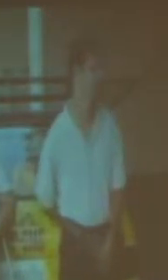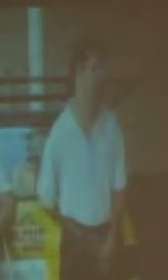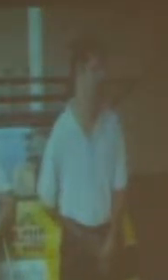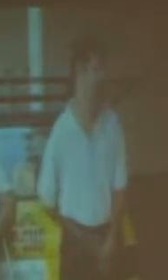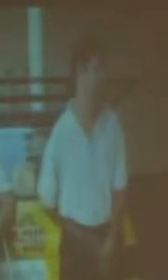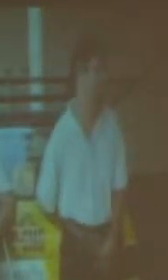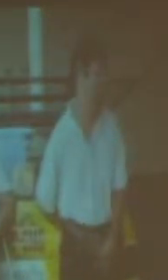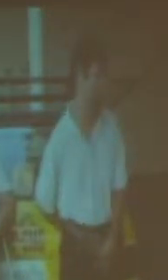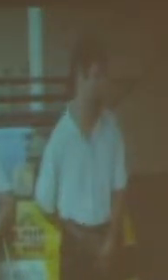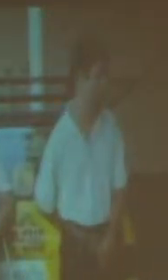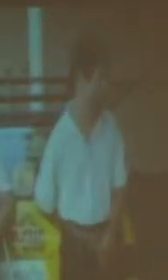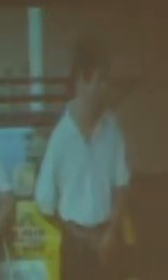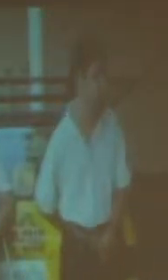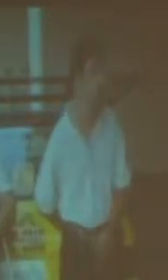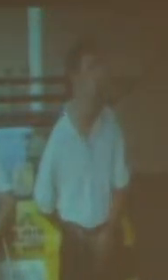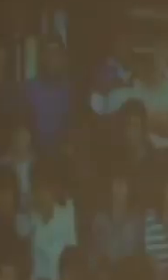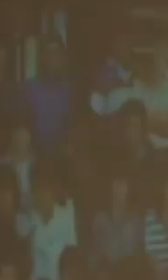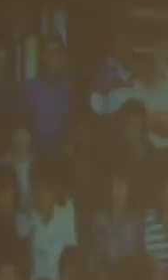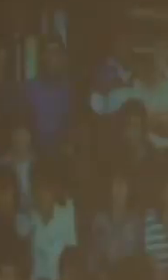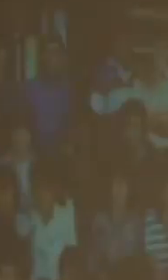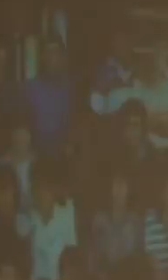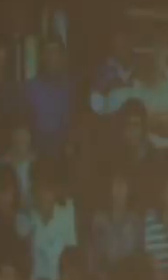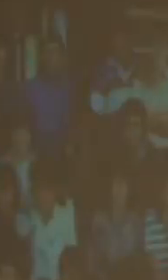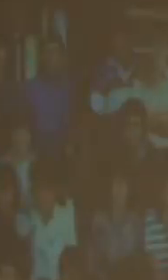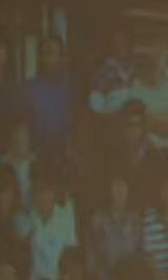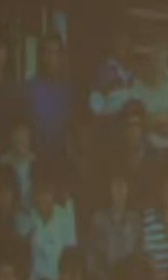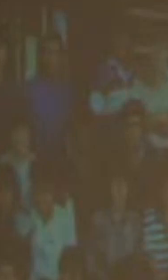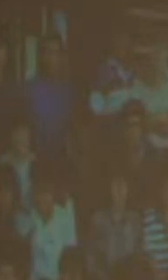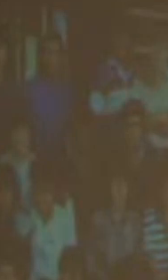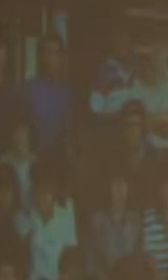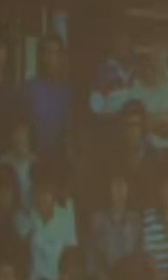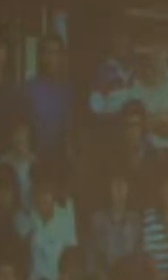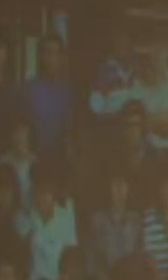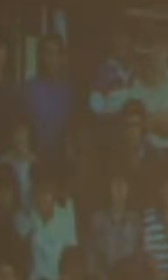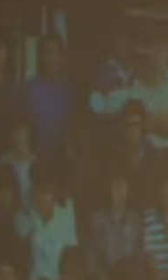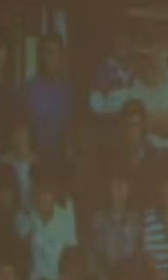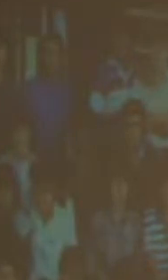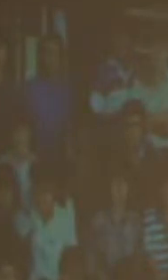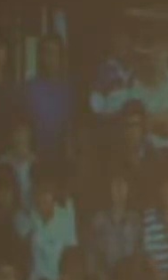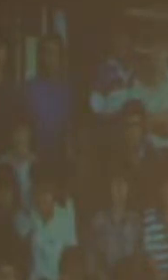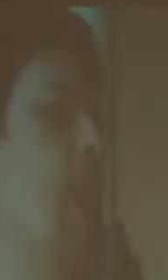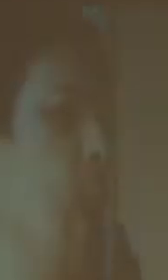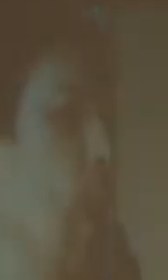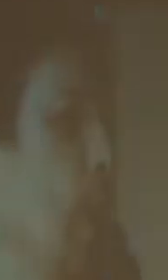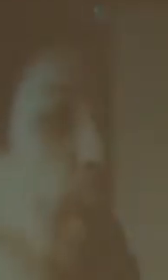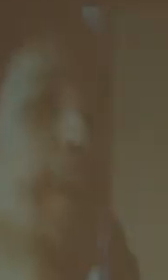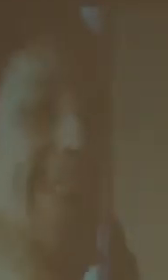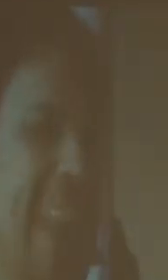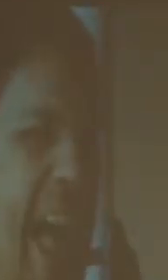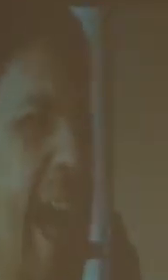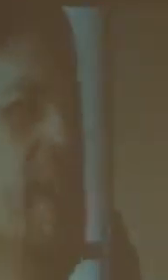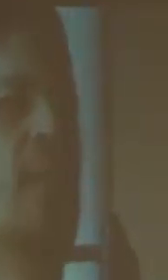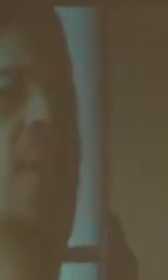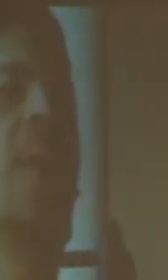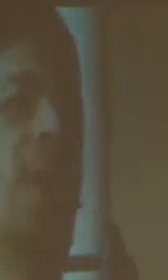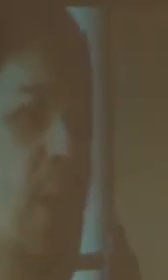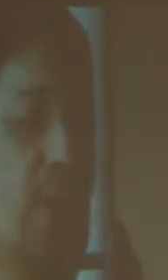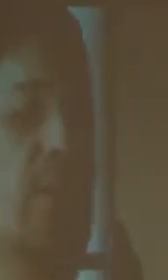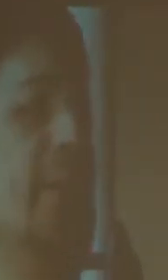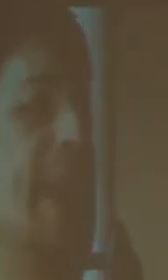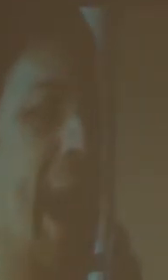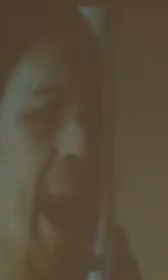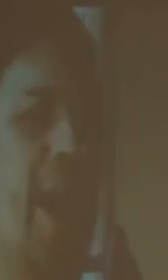hermanita con síndrome de Down. Yo entré a la escuela a los